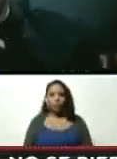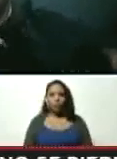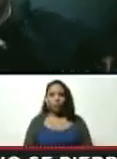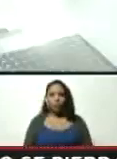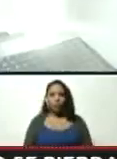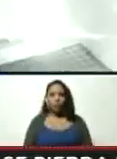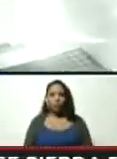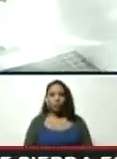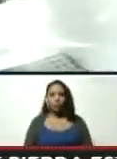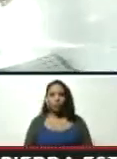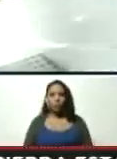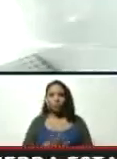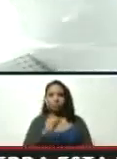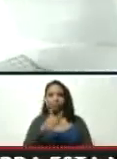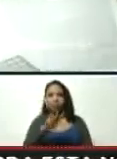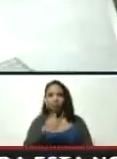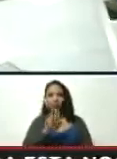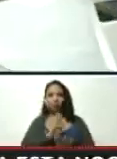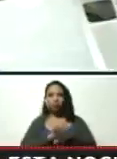Habían pasado